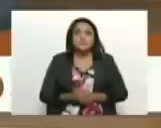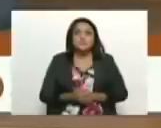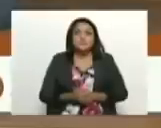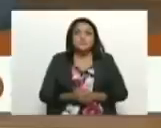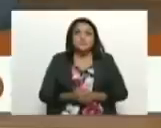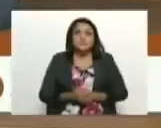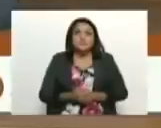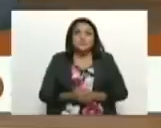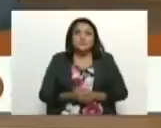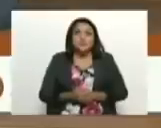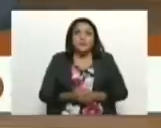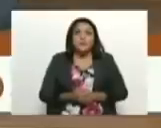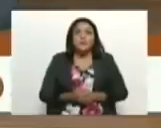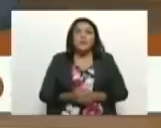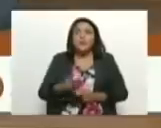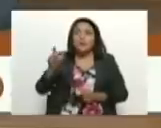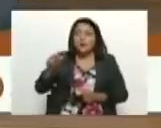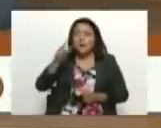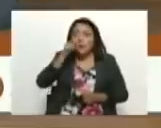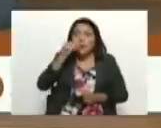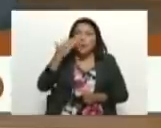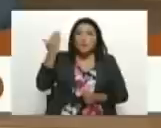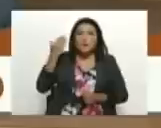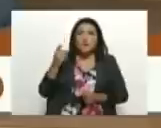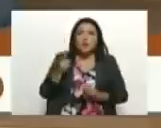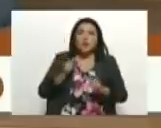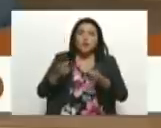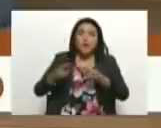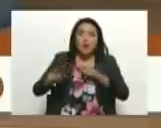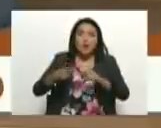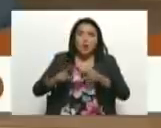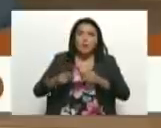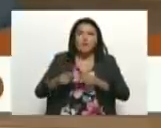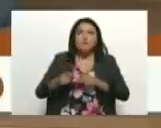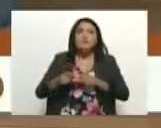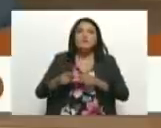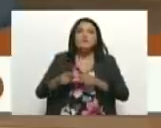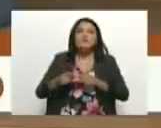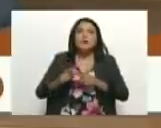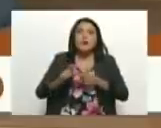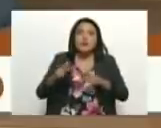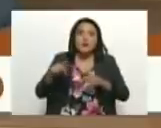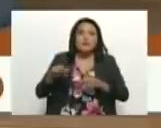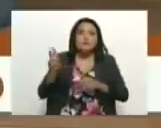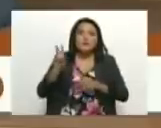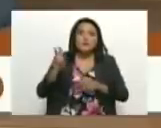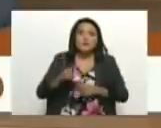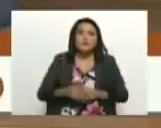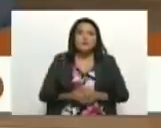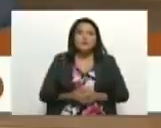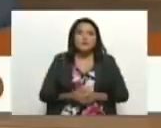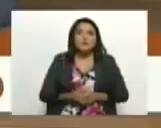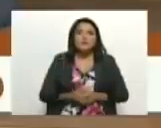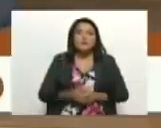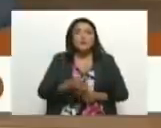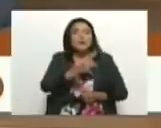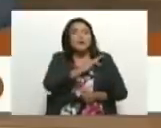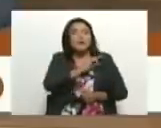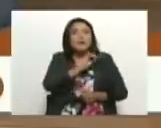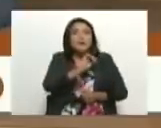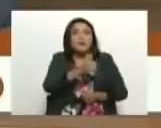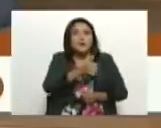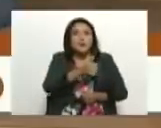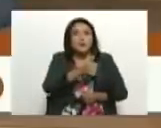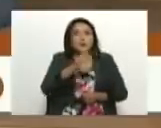Está el coronel Josnel Peraza, Contralor General Adjunto, el mayor Larry Ojeda, Dirección General de